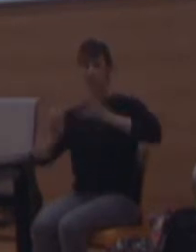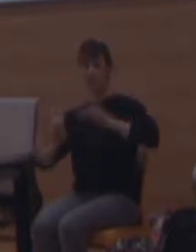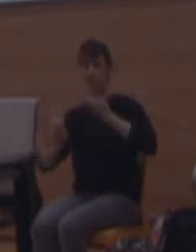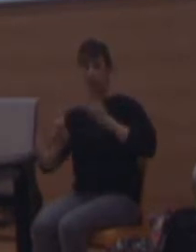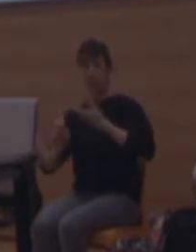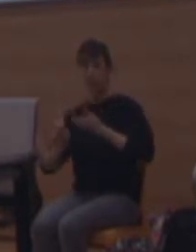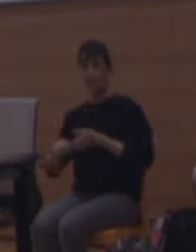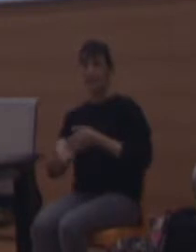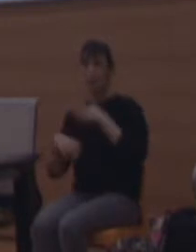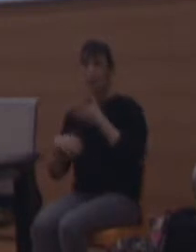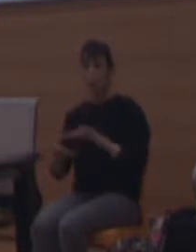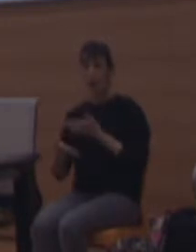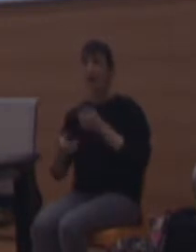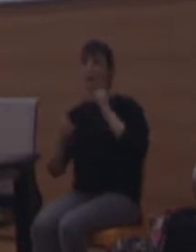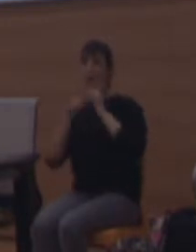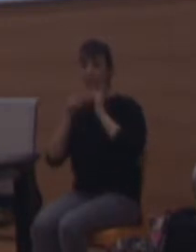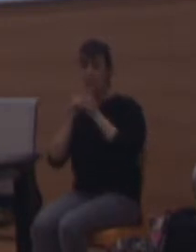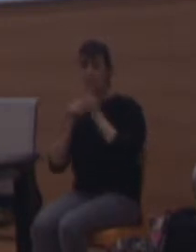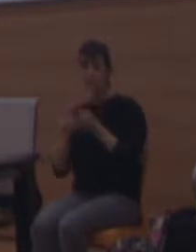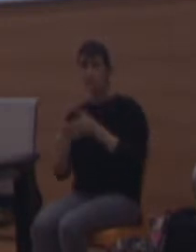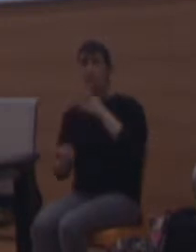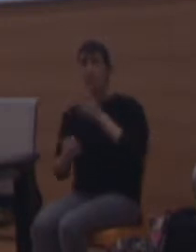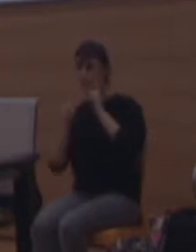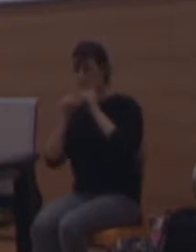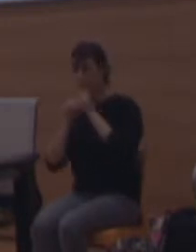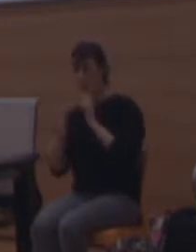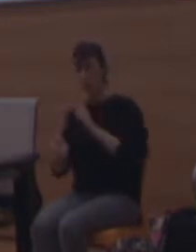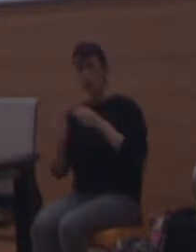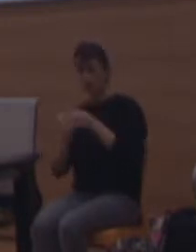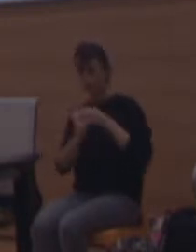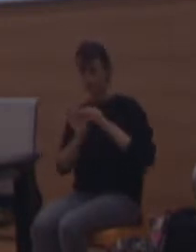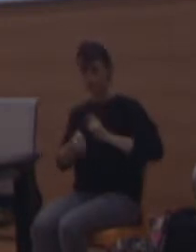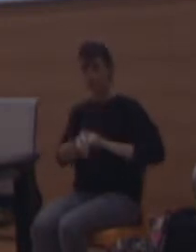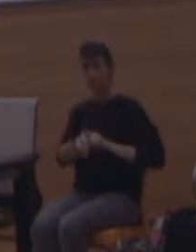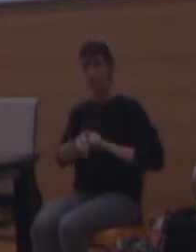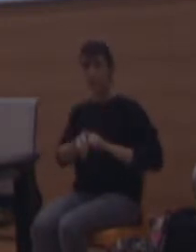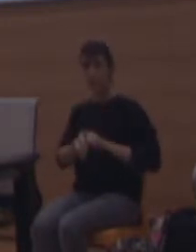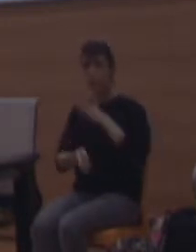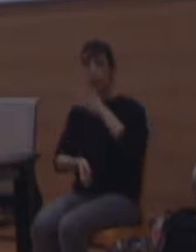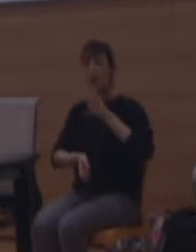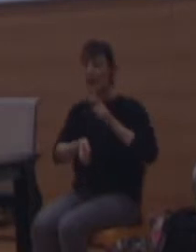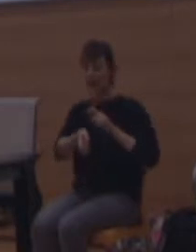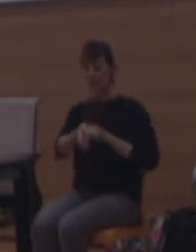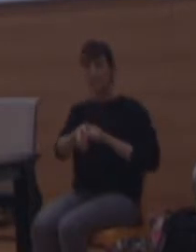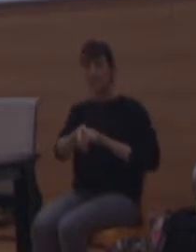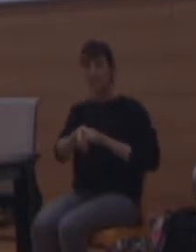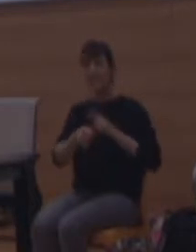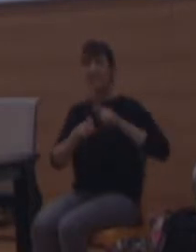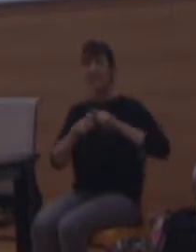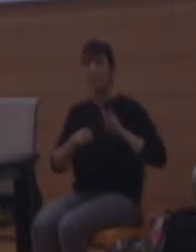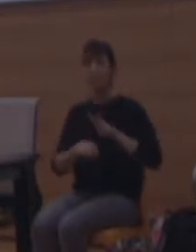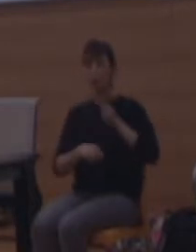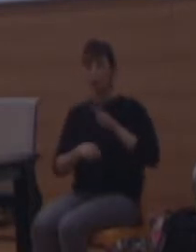pie diabético. ¿Por qué prevención en pie diabético? Porque la diabetes mellitus en cifras está en